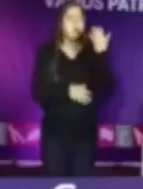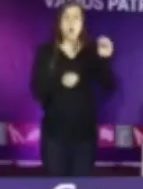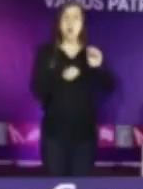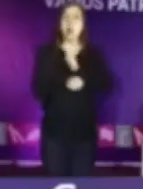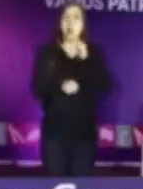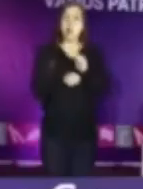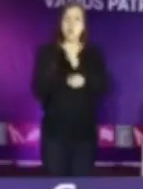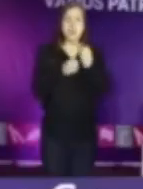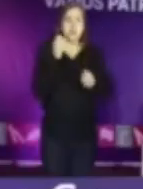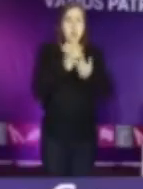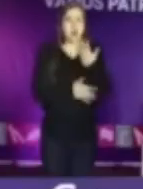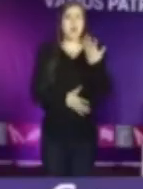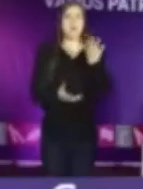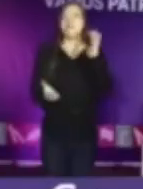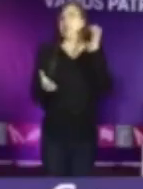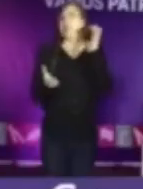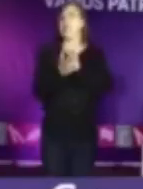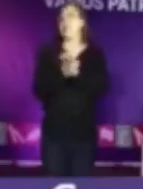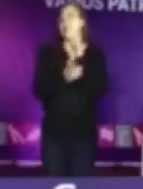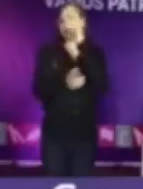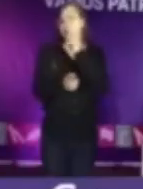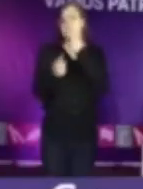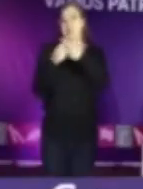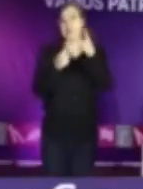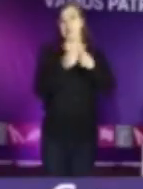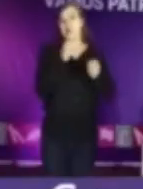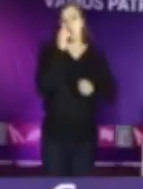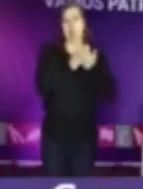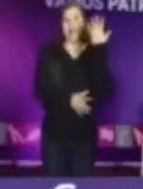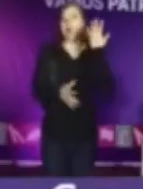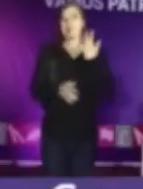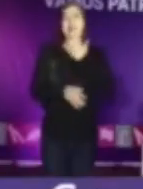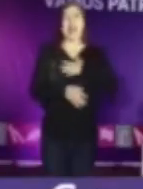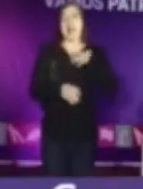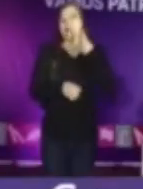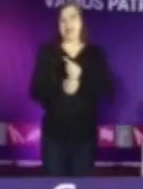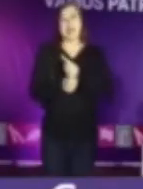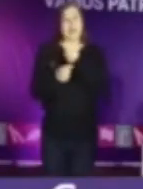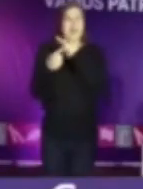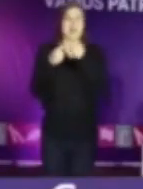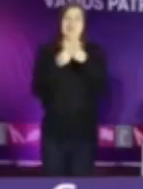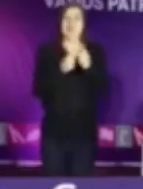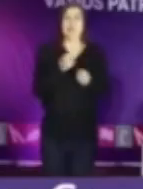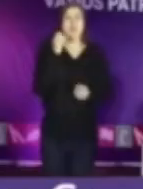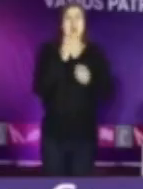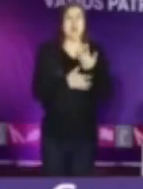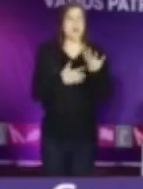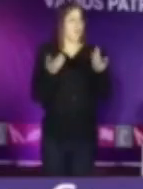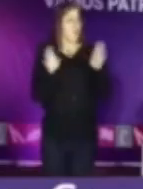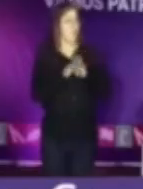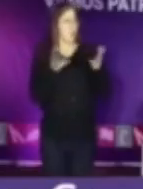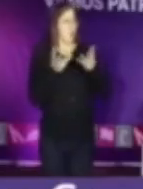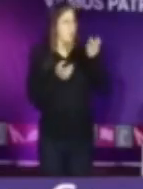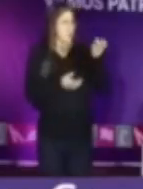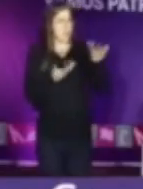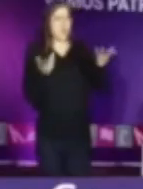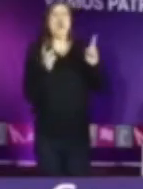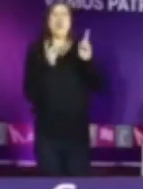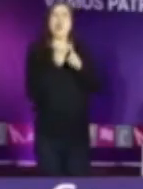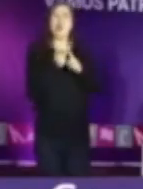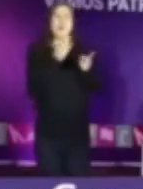nuevos, esposas nuevas, amantes nuevas. Y yo decía, coño, ¿cómo hacen estos? ¿De dónde sacan,